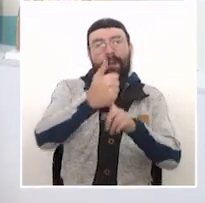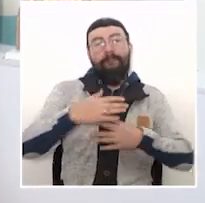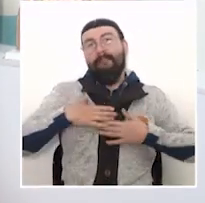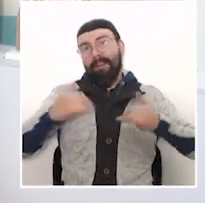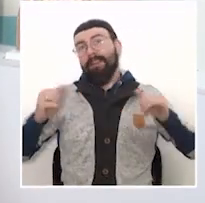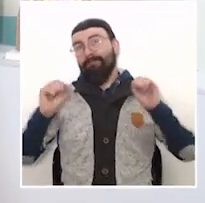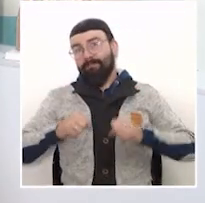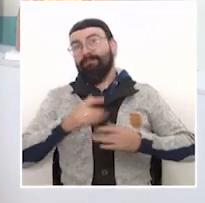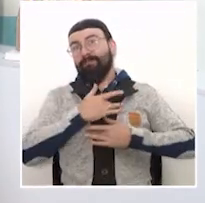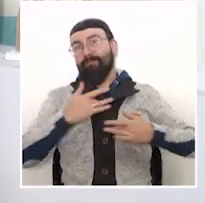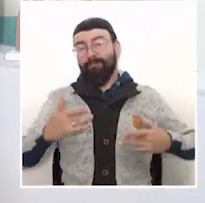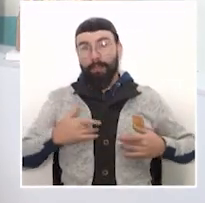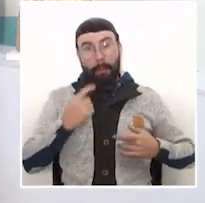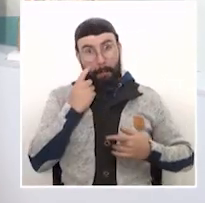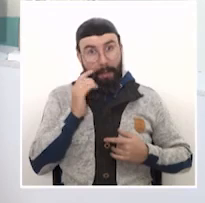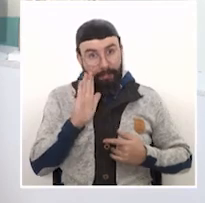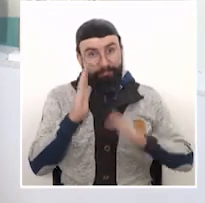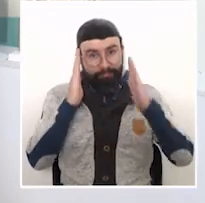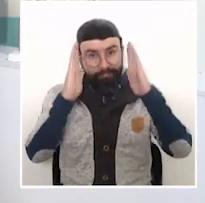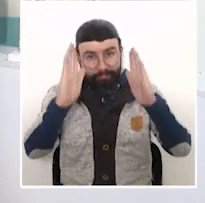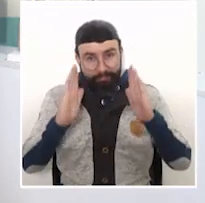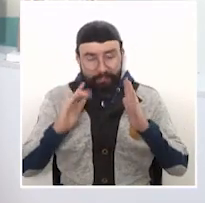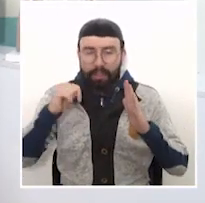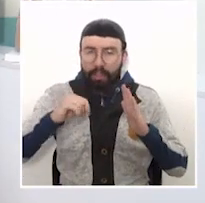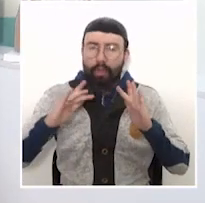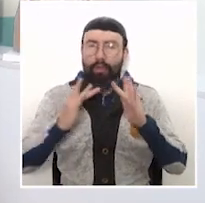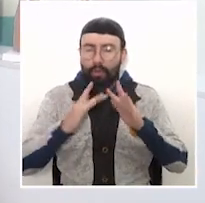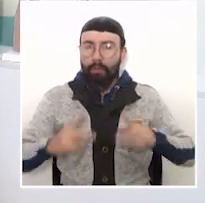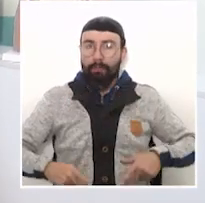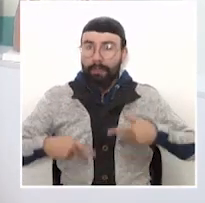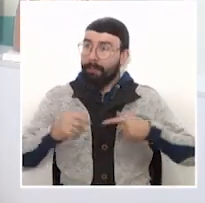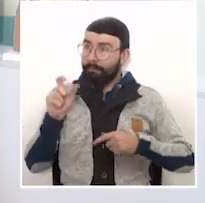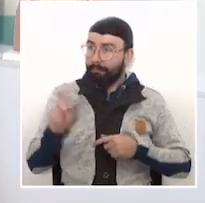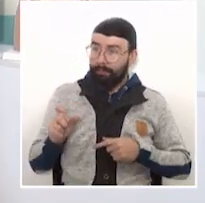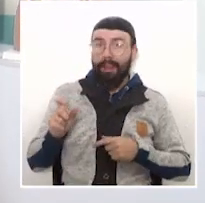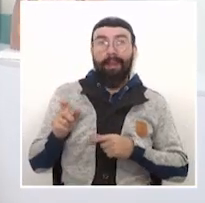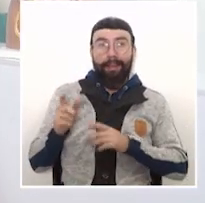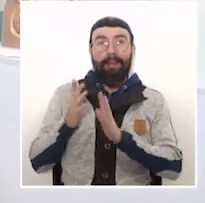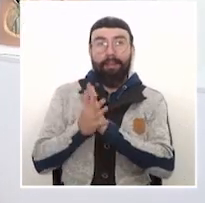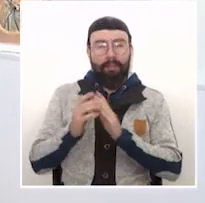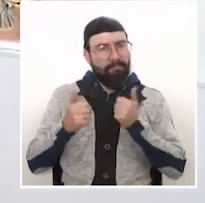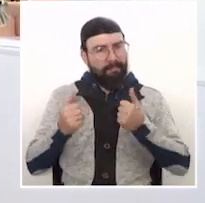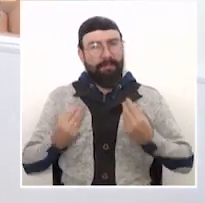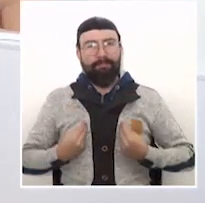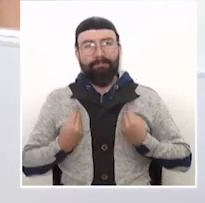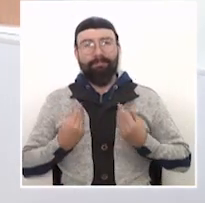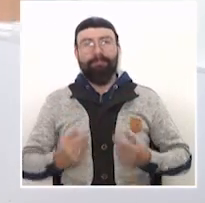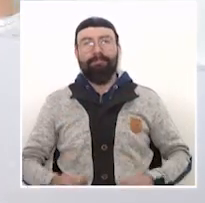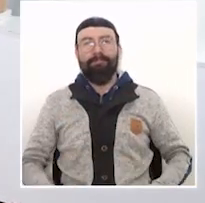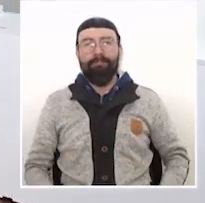salud. Muy atentos porque hoy en Conexión Vital estaremos con Gonzalo Gallo hablando del buen vivir.